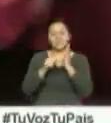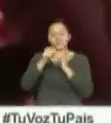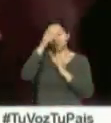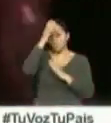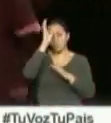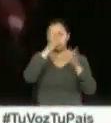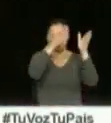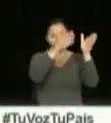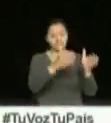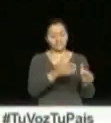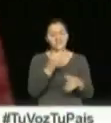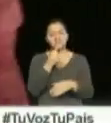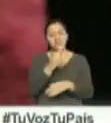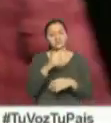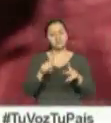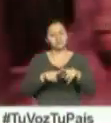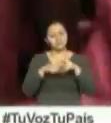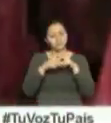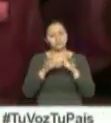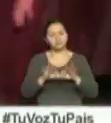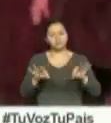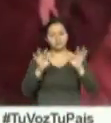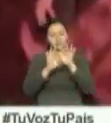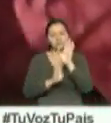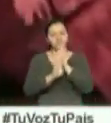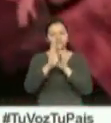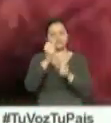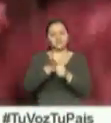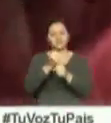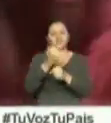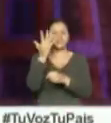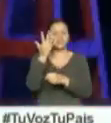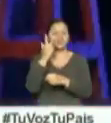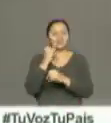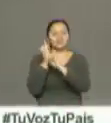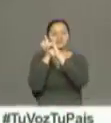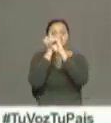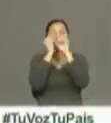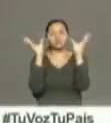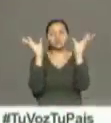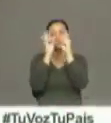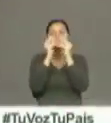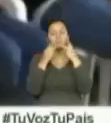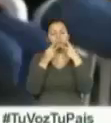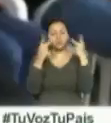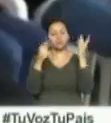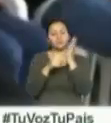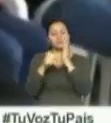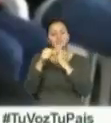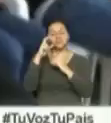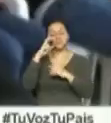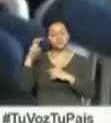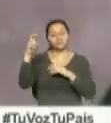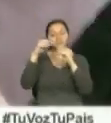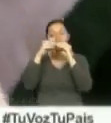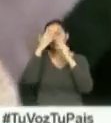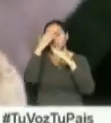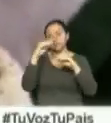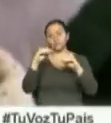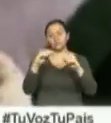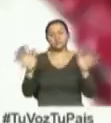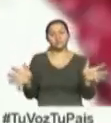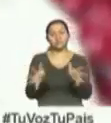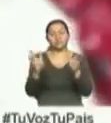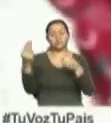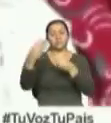de Cultura, acotó que se impulsa un trabajo cotidiano con varias instituciones públicas, como el Ministerio de Turismo y Educación, para promover